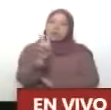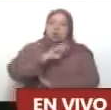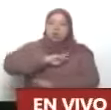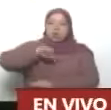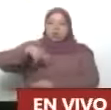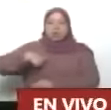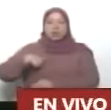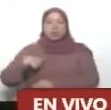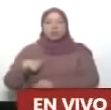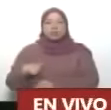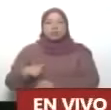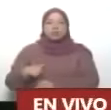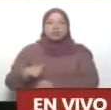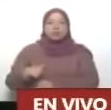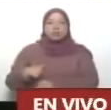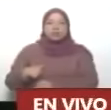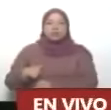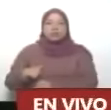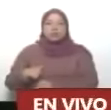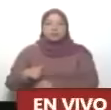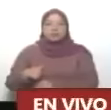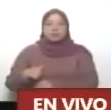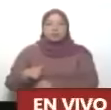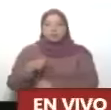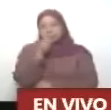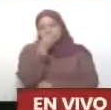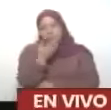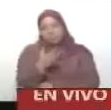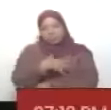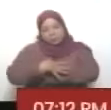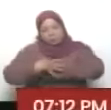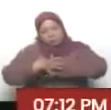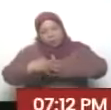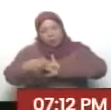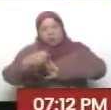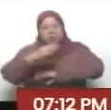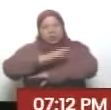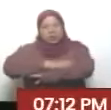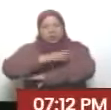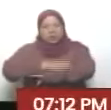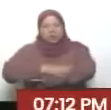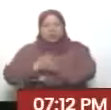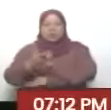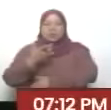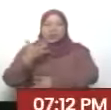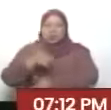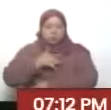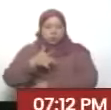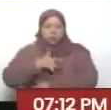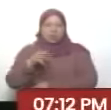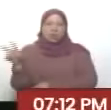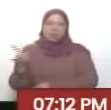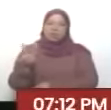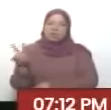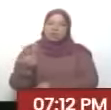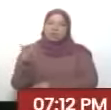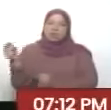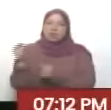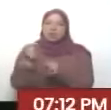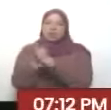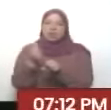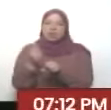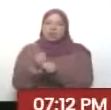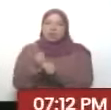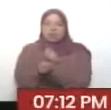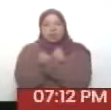nuestro, es ejemplar. Yo me nutro de lo que ella siente, de lo que ella habla, me